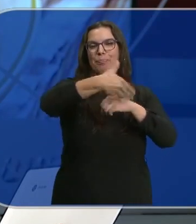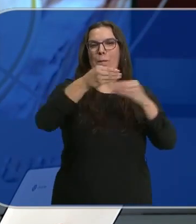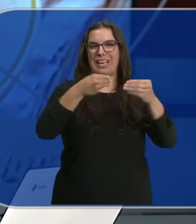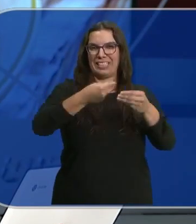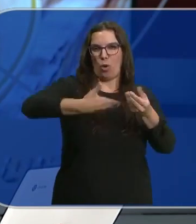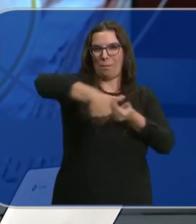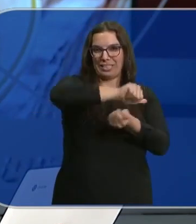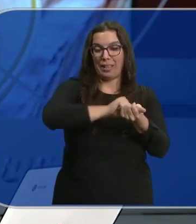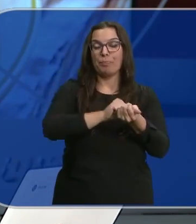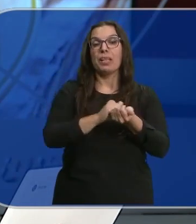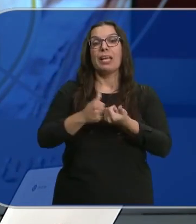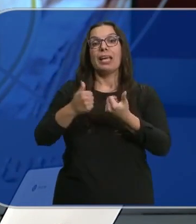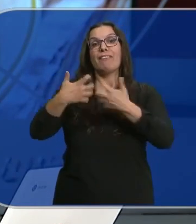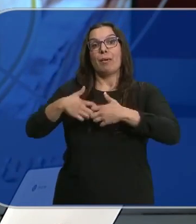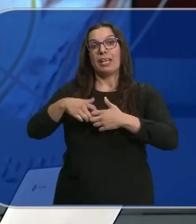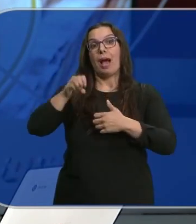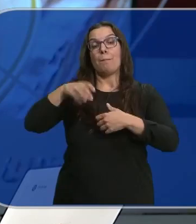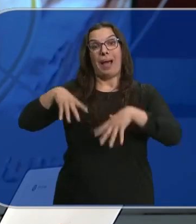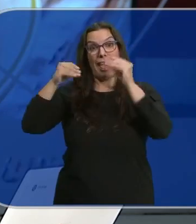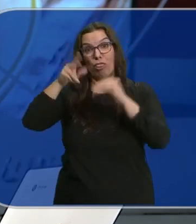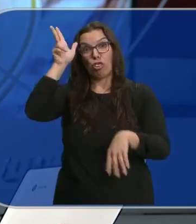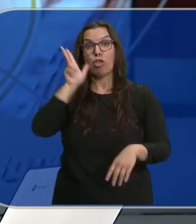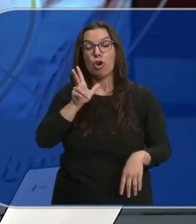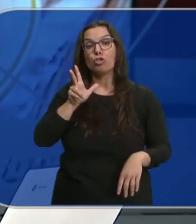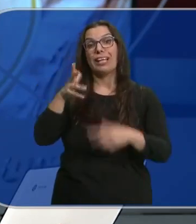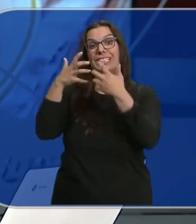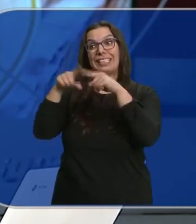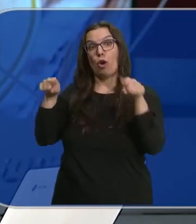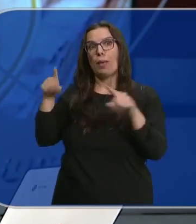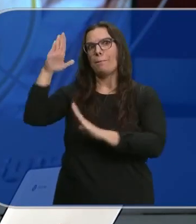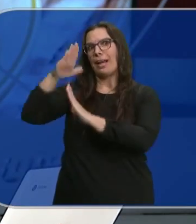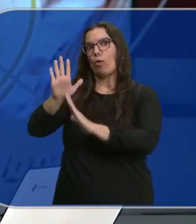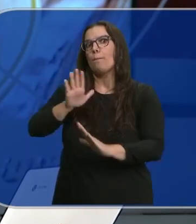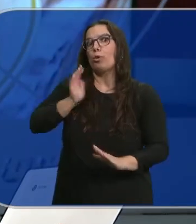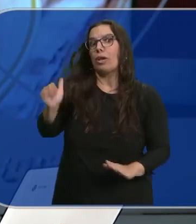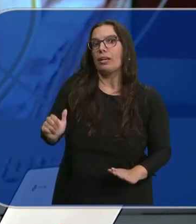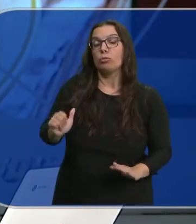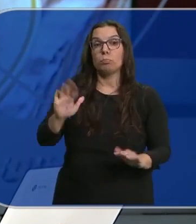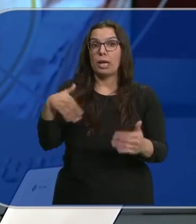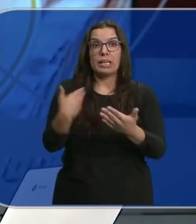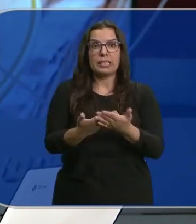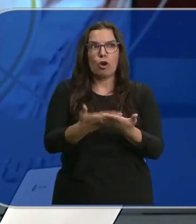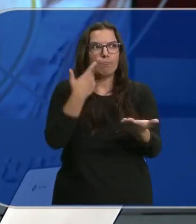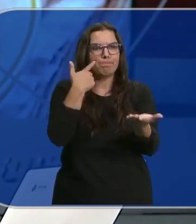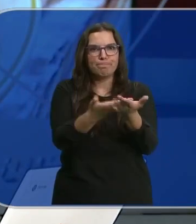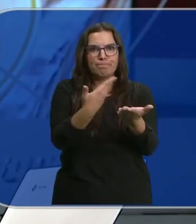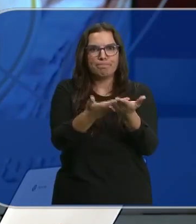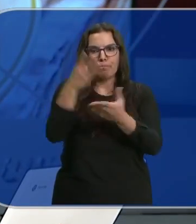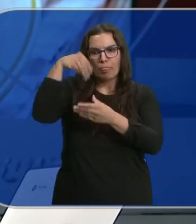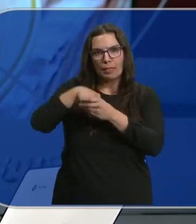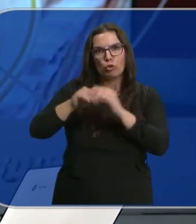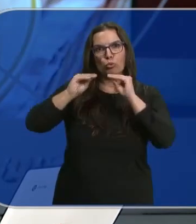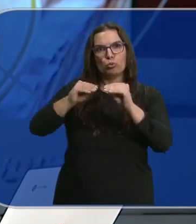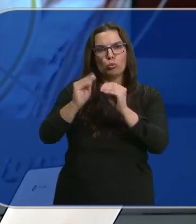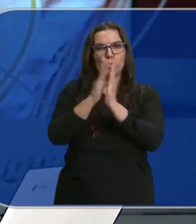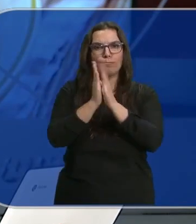Palacios suspendió la producción de su planta de Segovia por precaución, pero en este tiempo no se han encontrado evidencias científicas de la presencia de